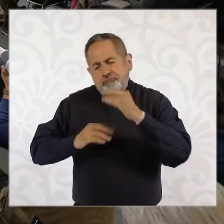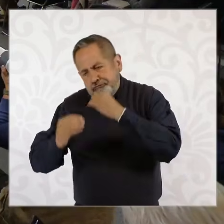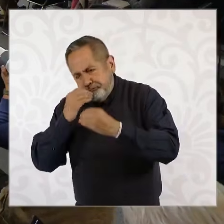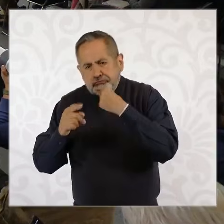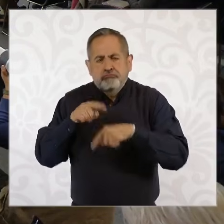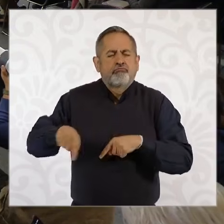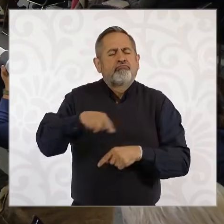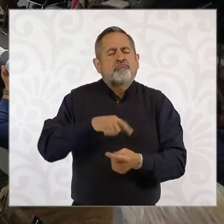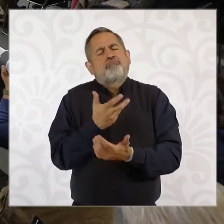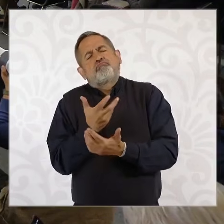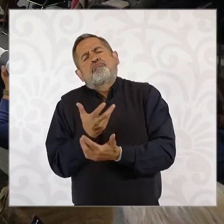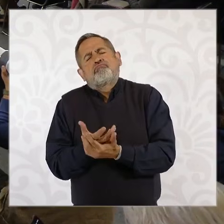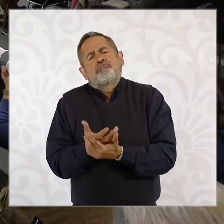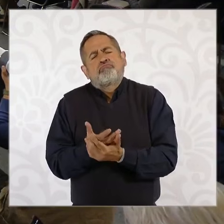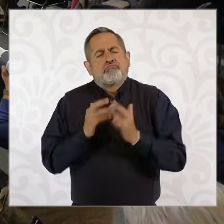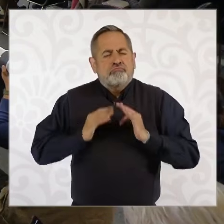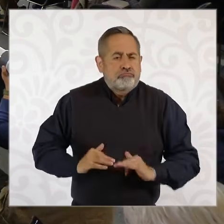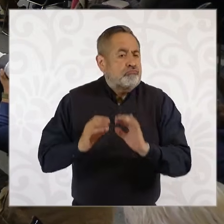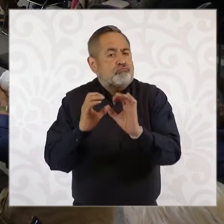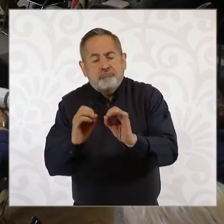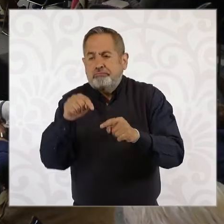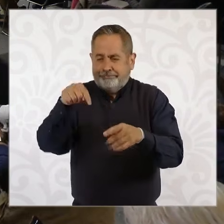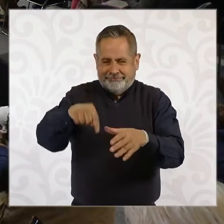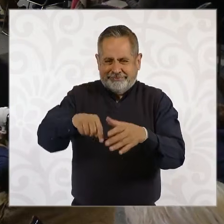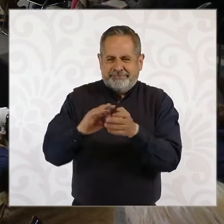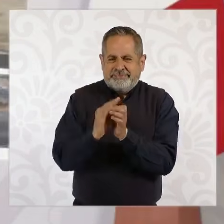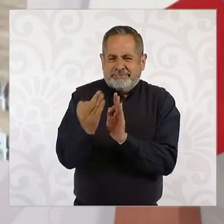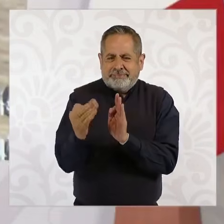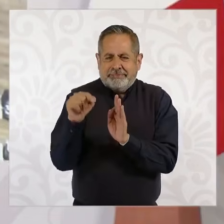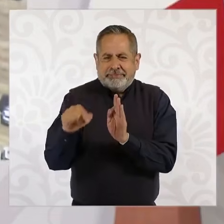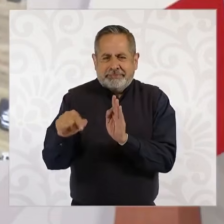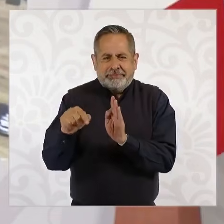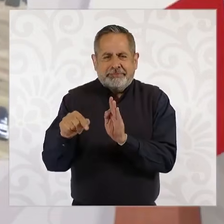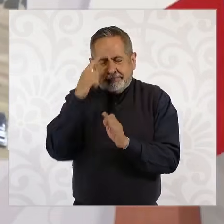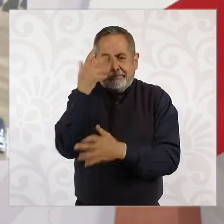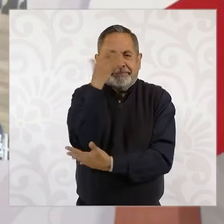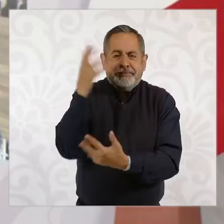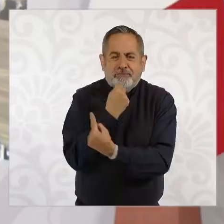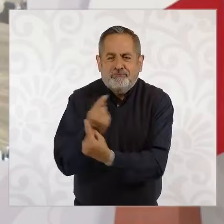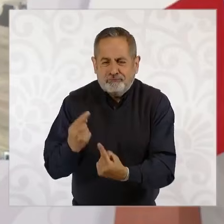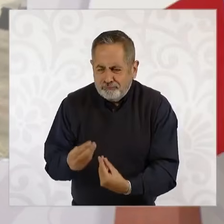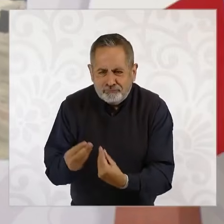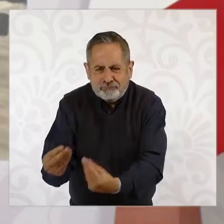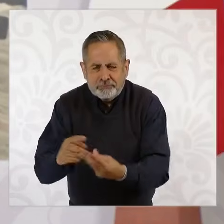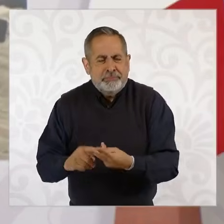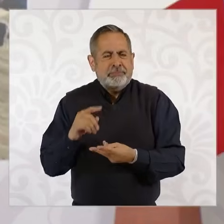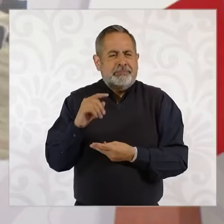de descanso, tiene muy cerquita un centro, una estancia infantil, un